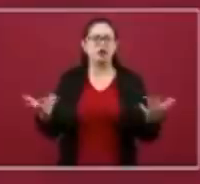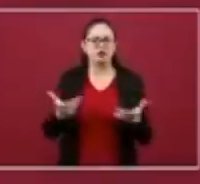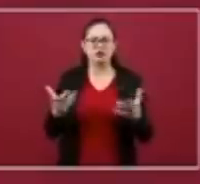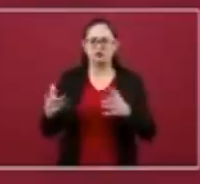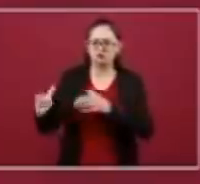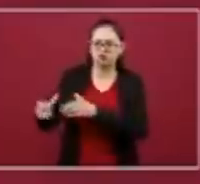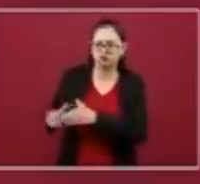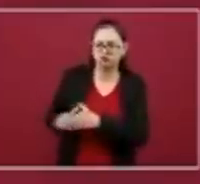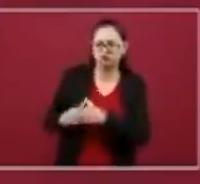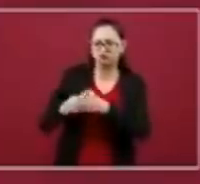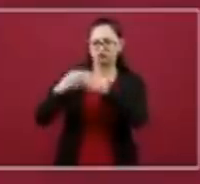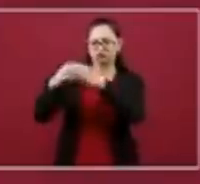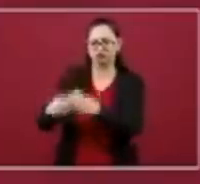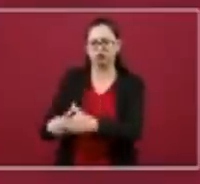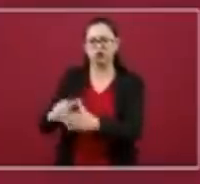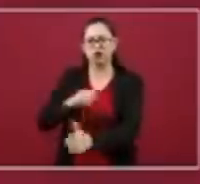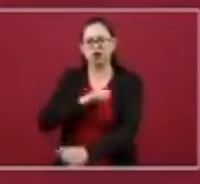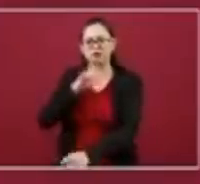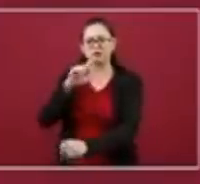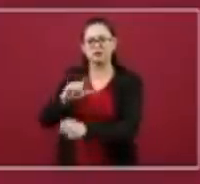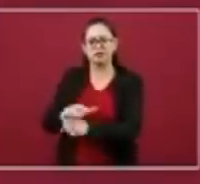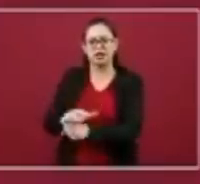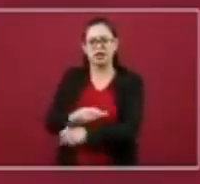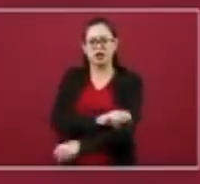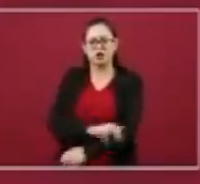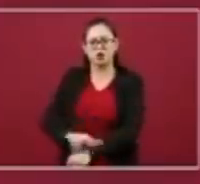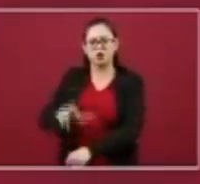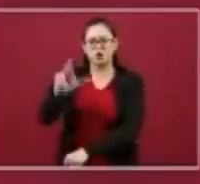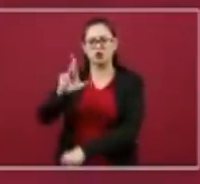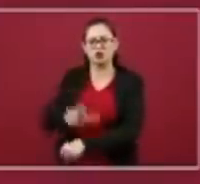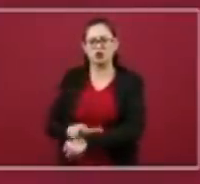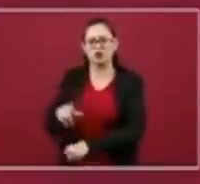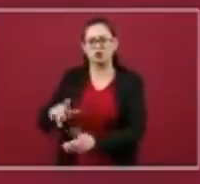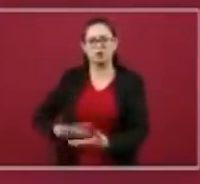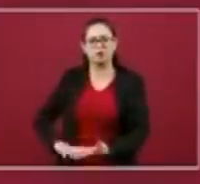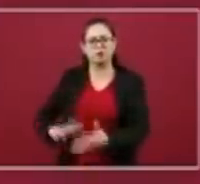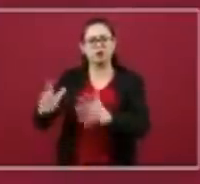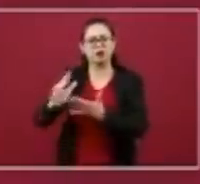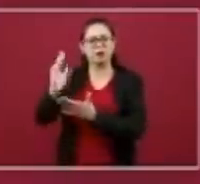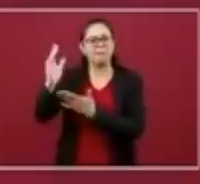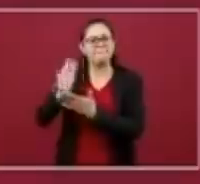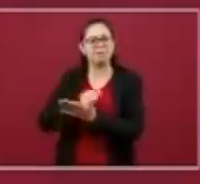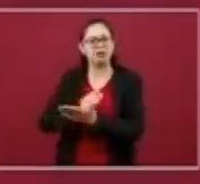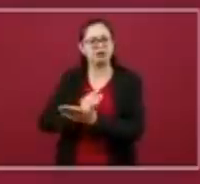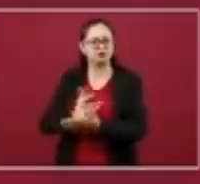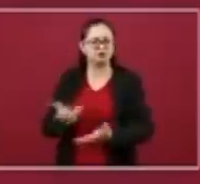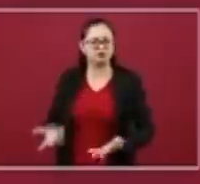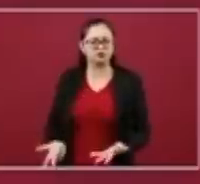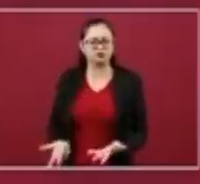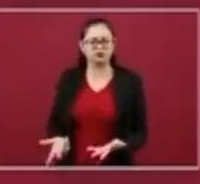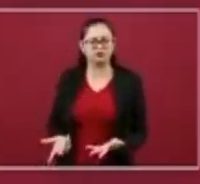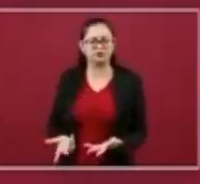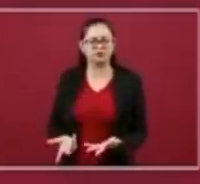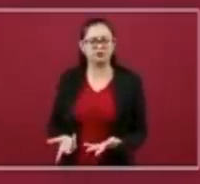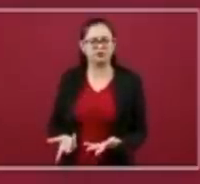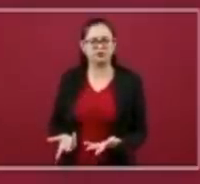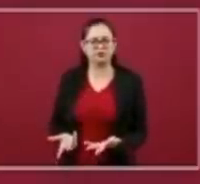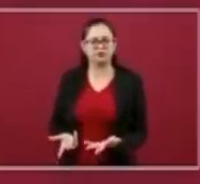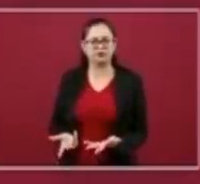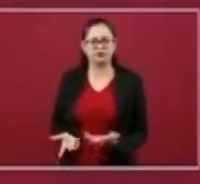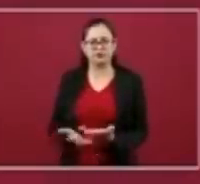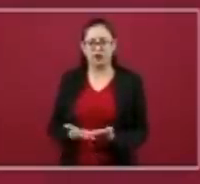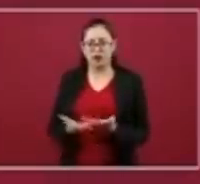es la coordinación y se redujo la incidencia delictiva. Al grado